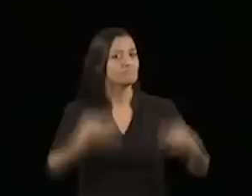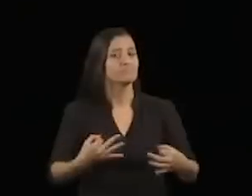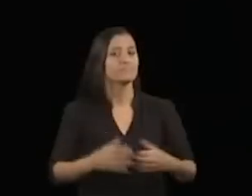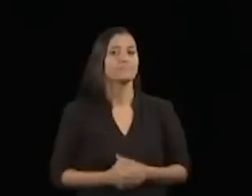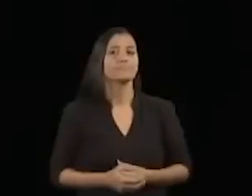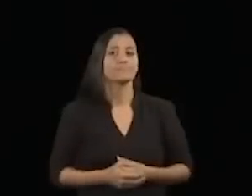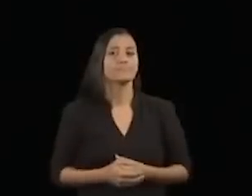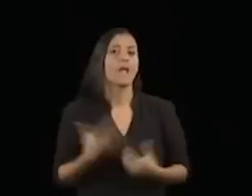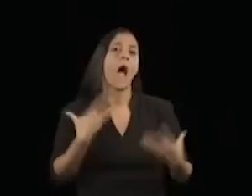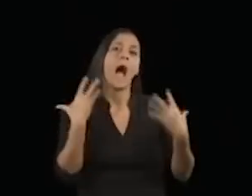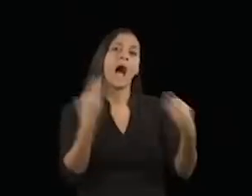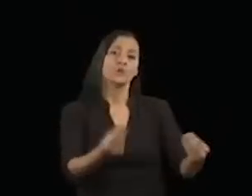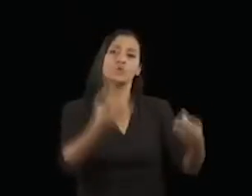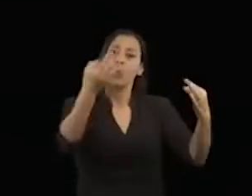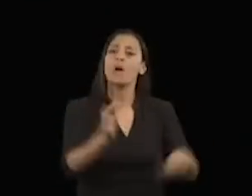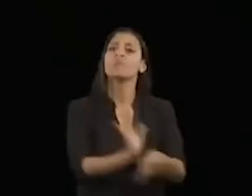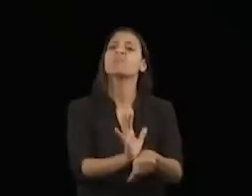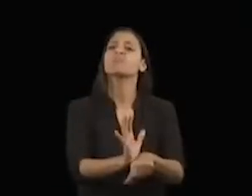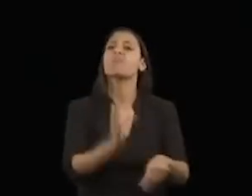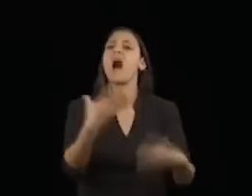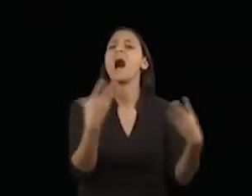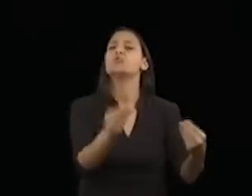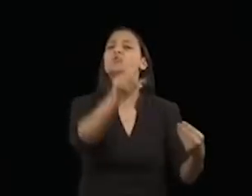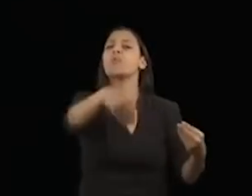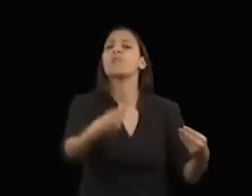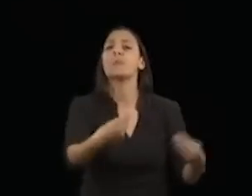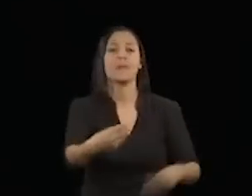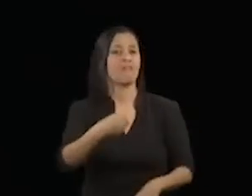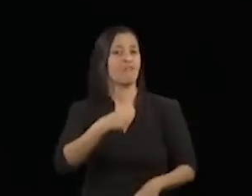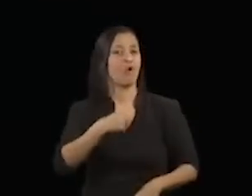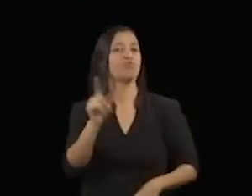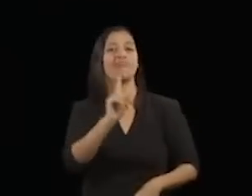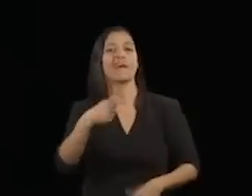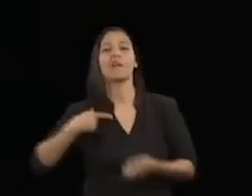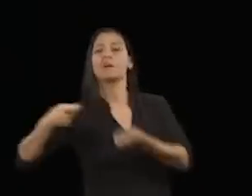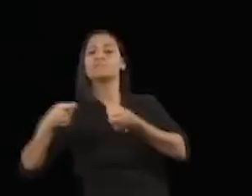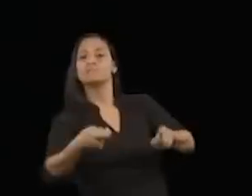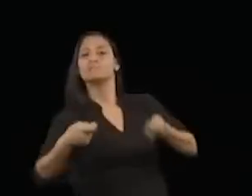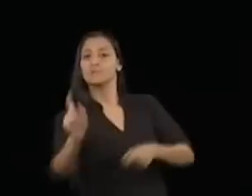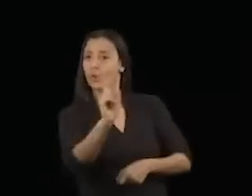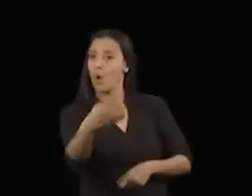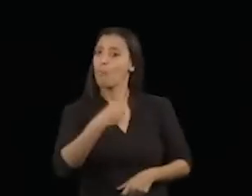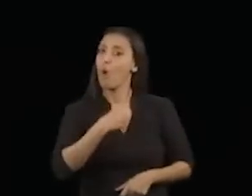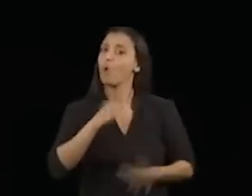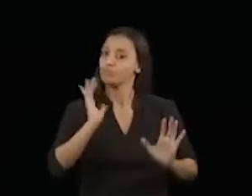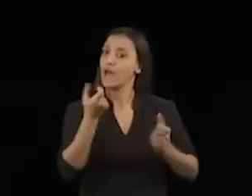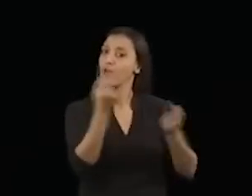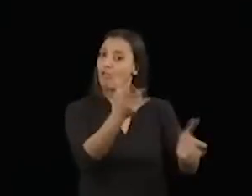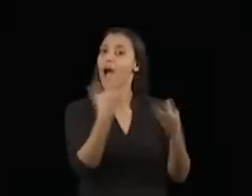Caridad en el buen sentido, porque es voluntaria y no por la fuerza. Bien,